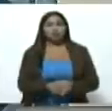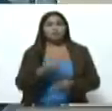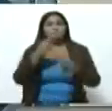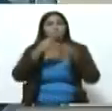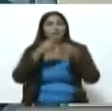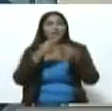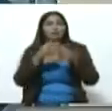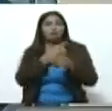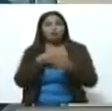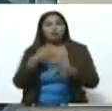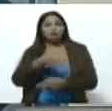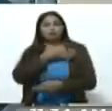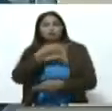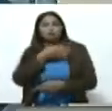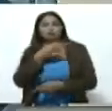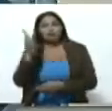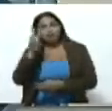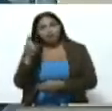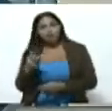peligrosas para la sociedad venezolana,